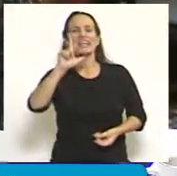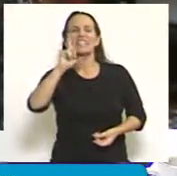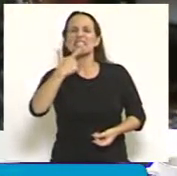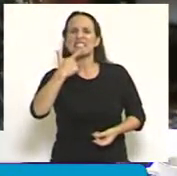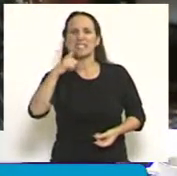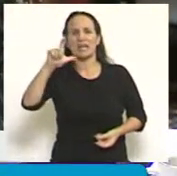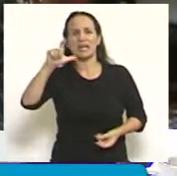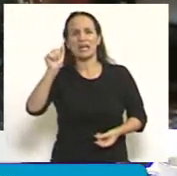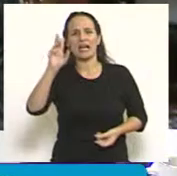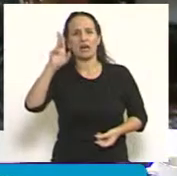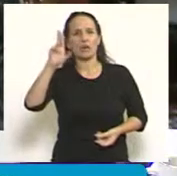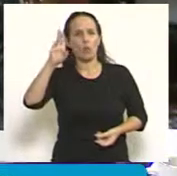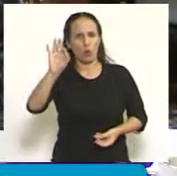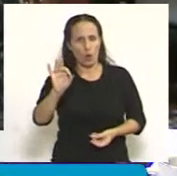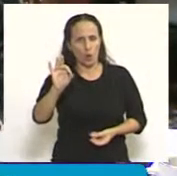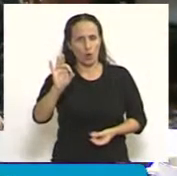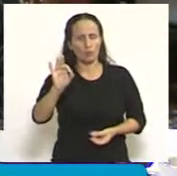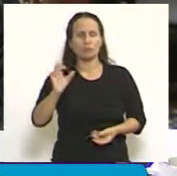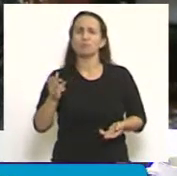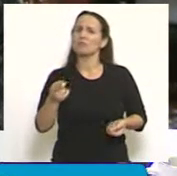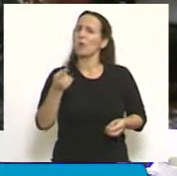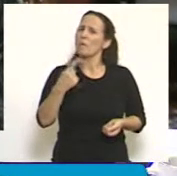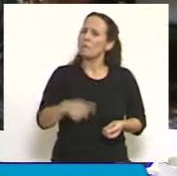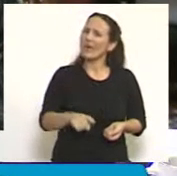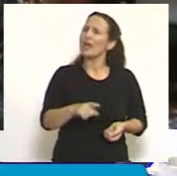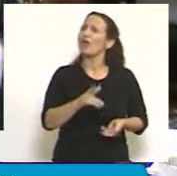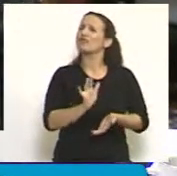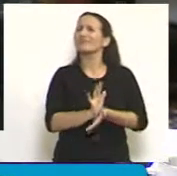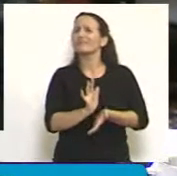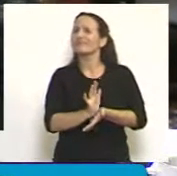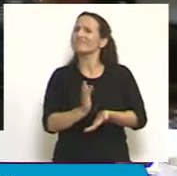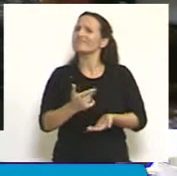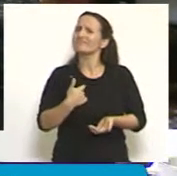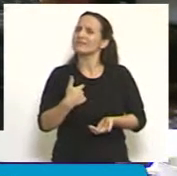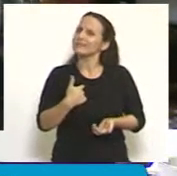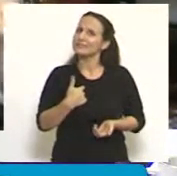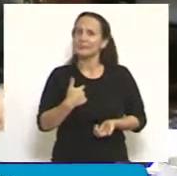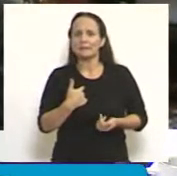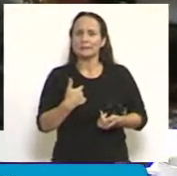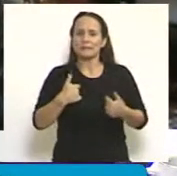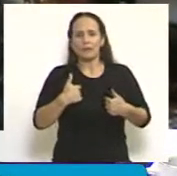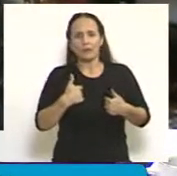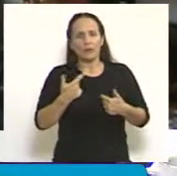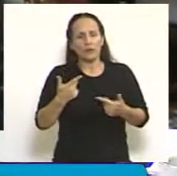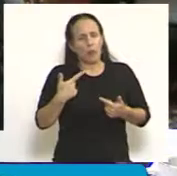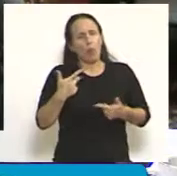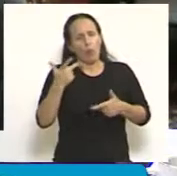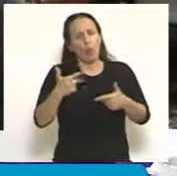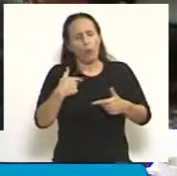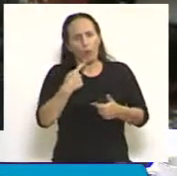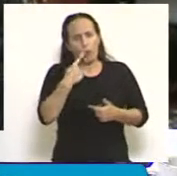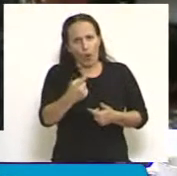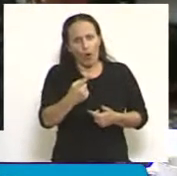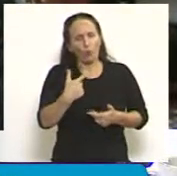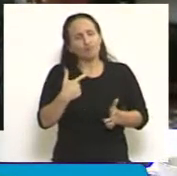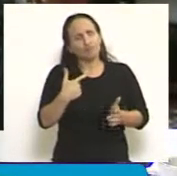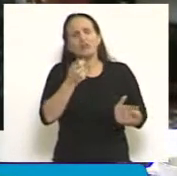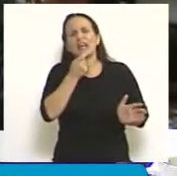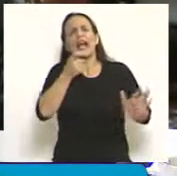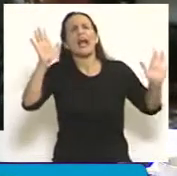logística y una de atención al público, una de gestión de casos y una de ejecución de la pena para cumplir